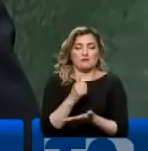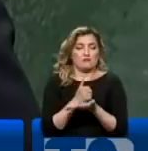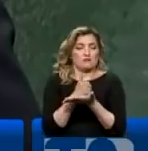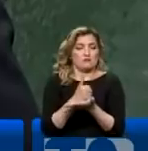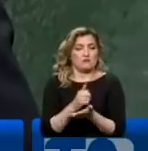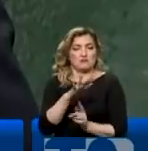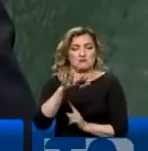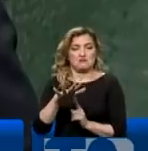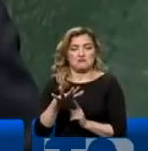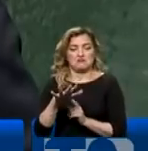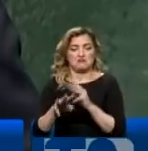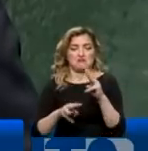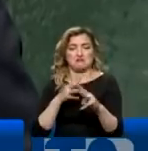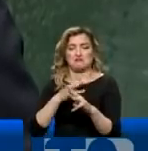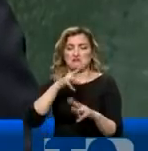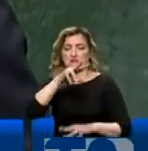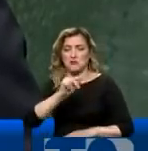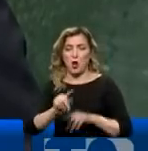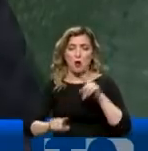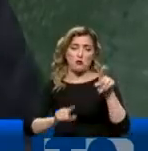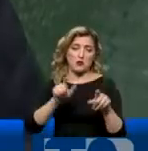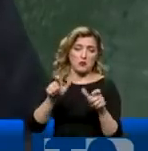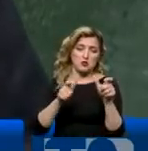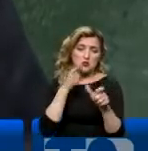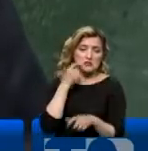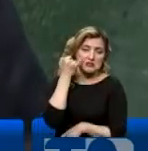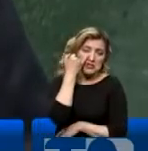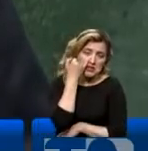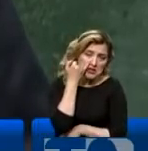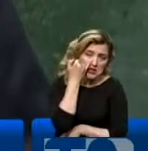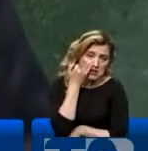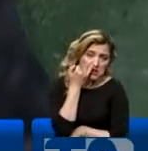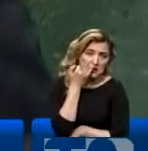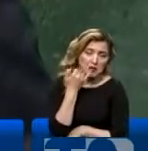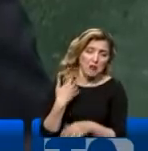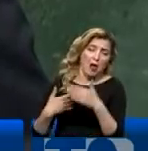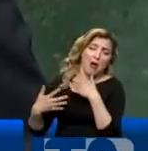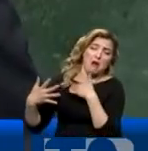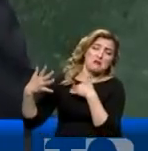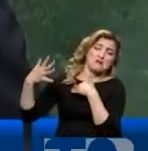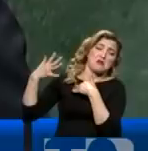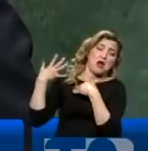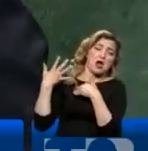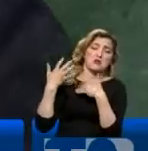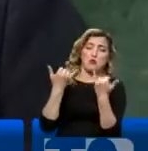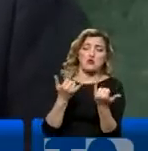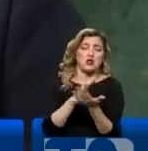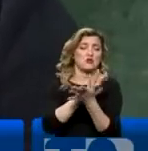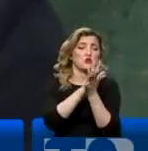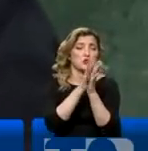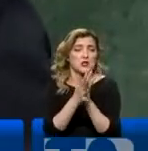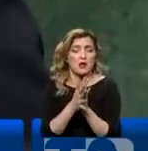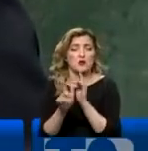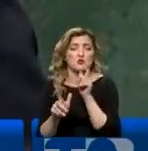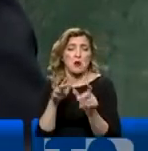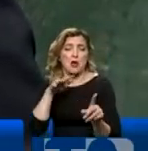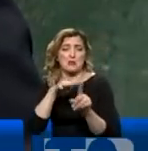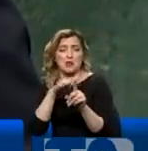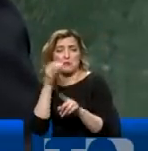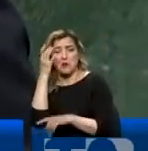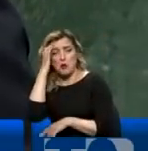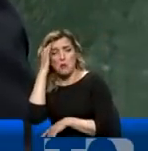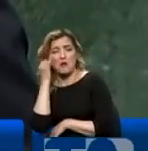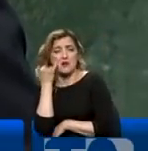Lamentablemente, algunas personas insisten en que nuestros indígenas sigan siendo cavernícolas. Los que nos atacan no están preocupados por los